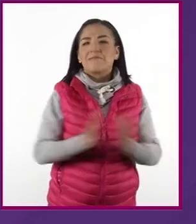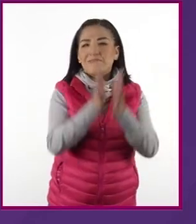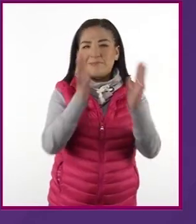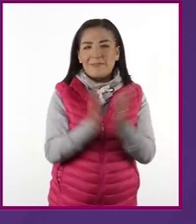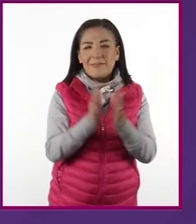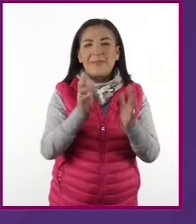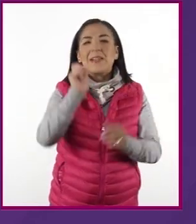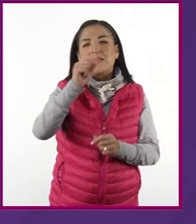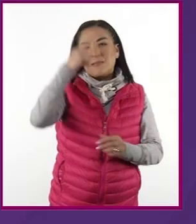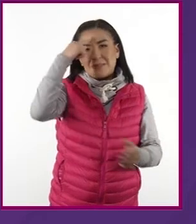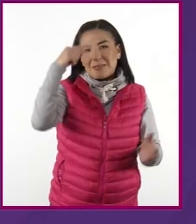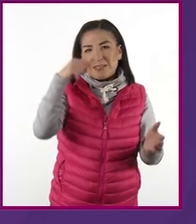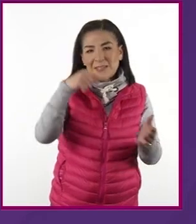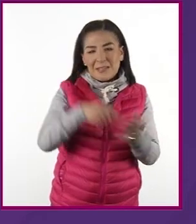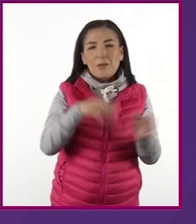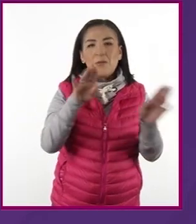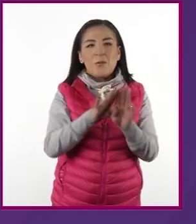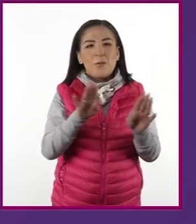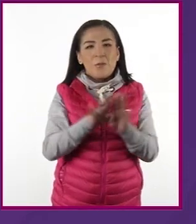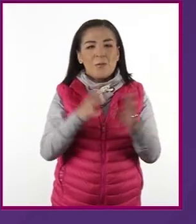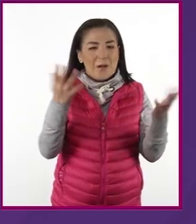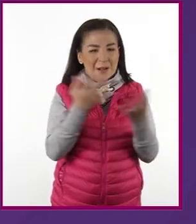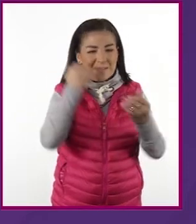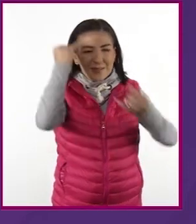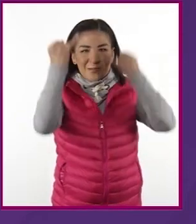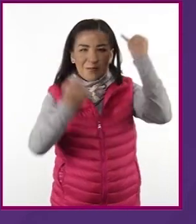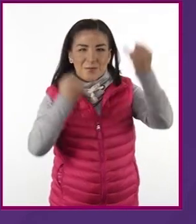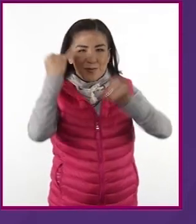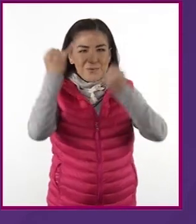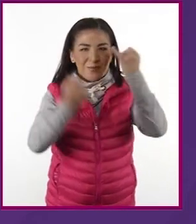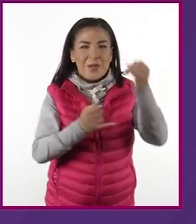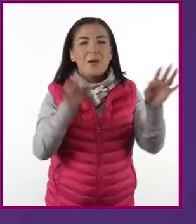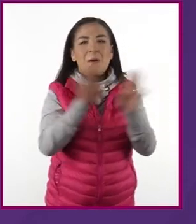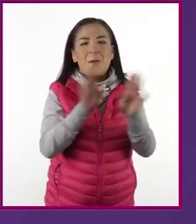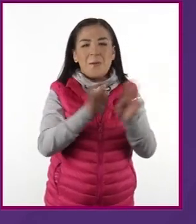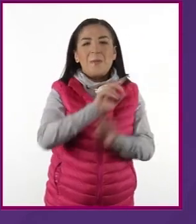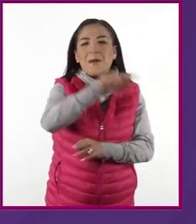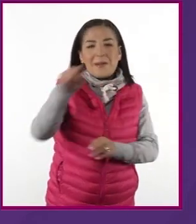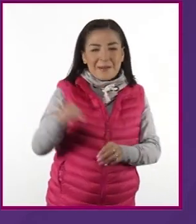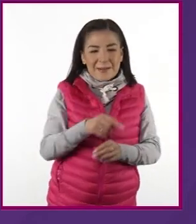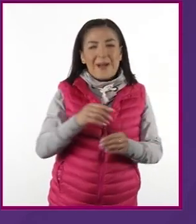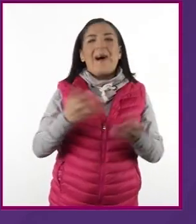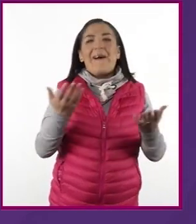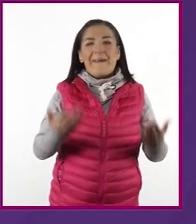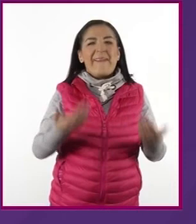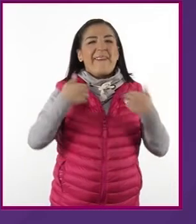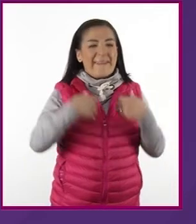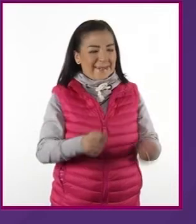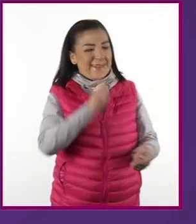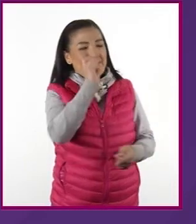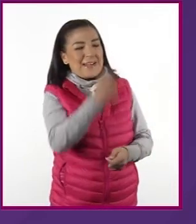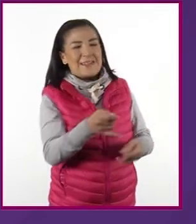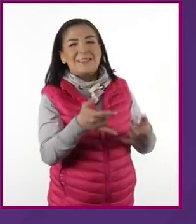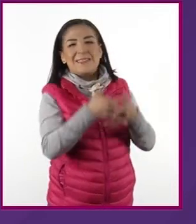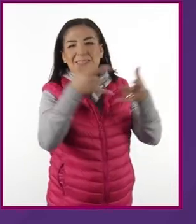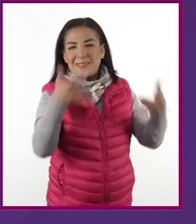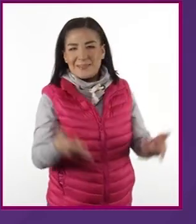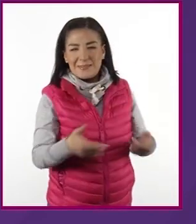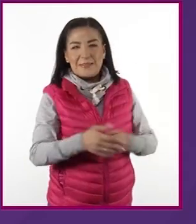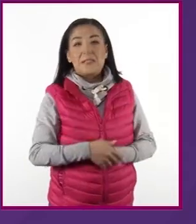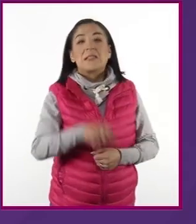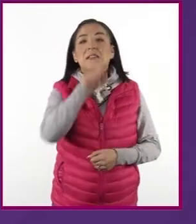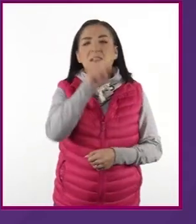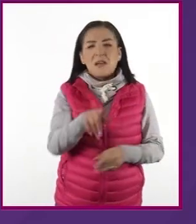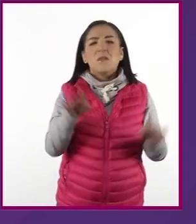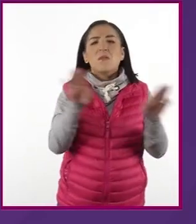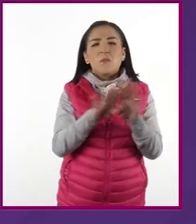y a descubrir el sentido de la existencia. Asimismo, parte de la importancia